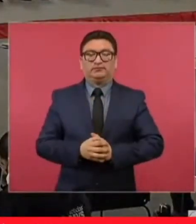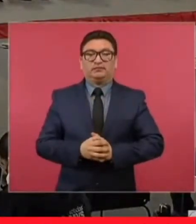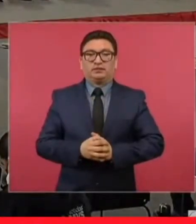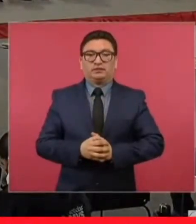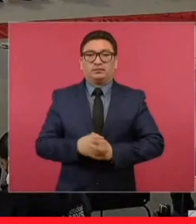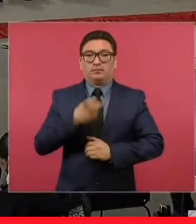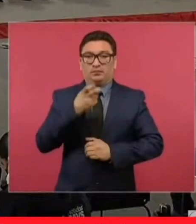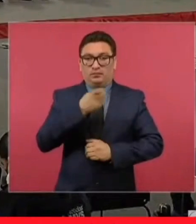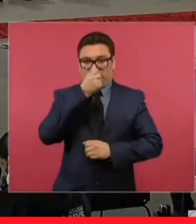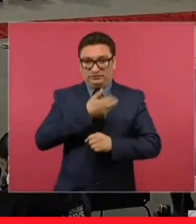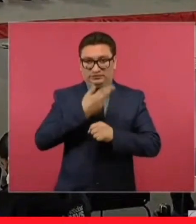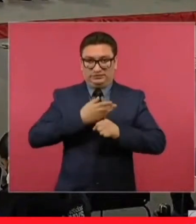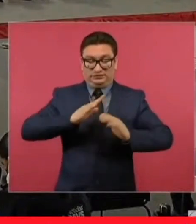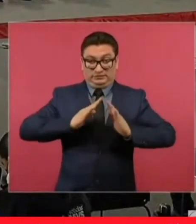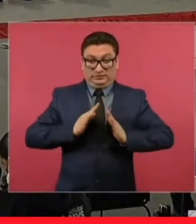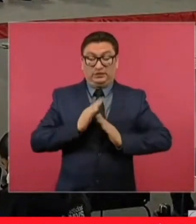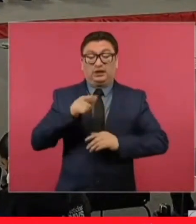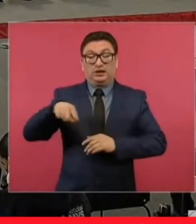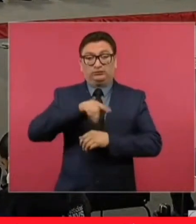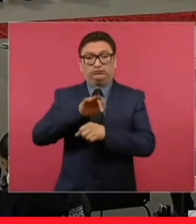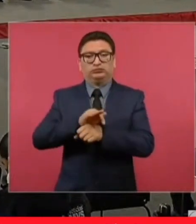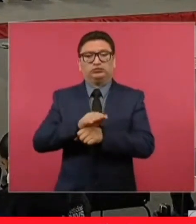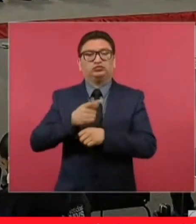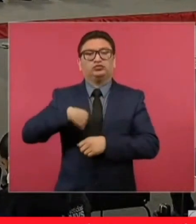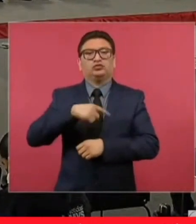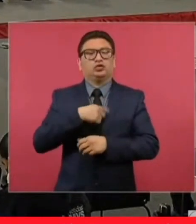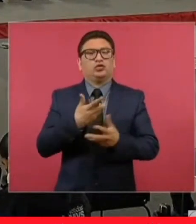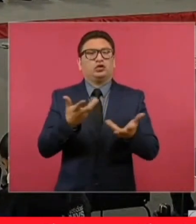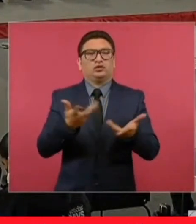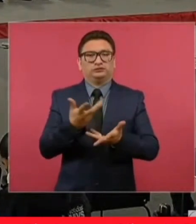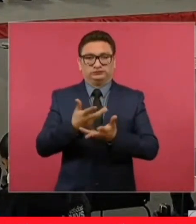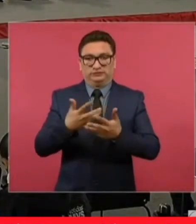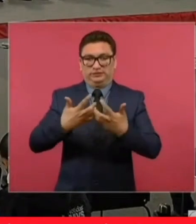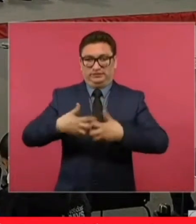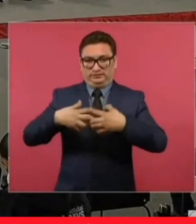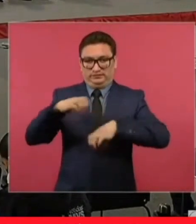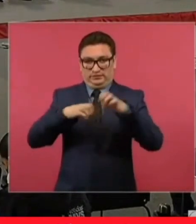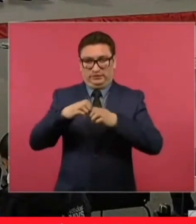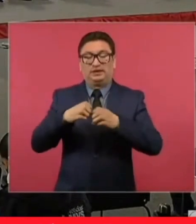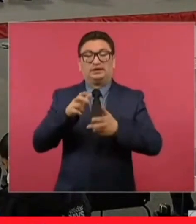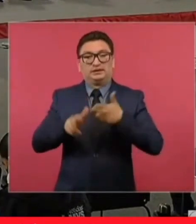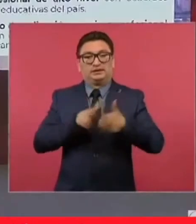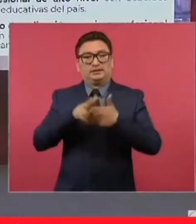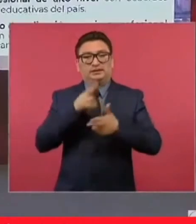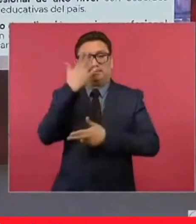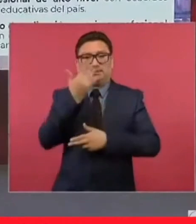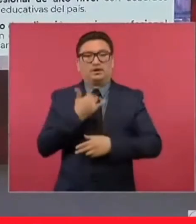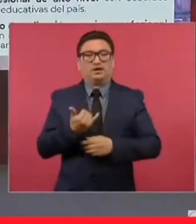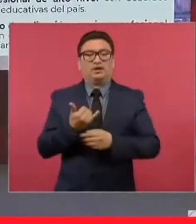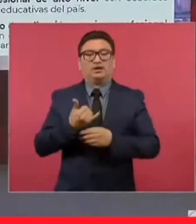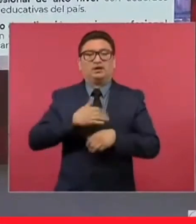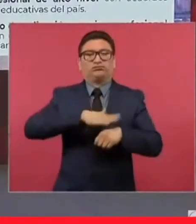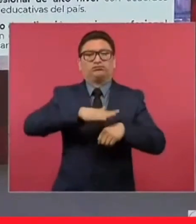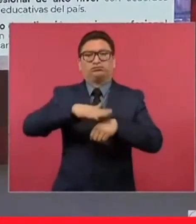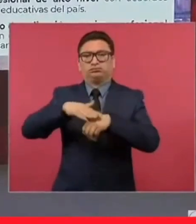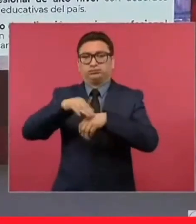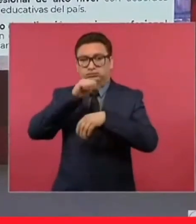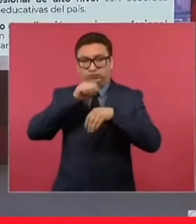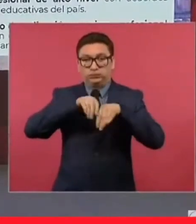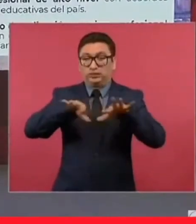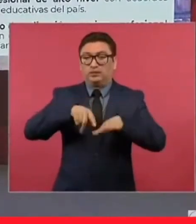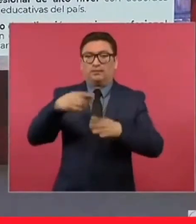la Secretaría de la Defensa Nacional ha iniciado a través de la empresa Tren Maya una intensa campaña de